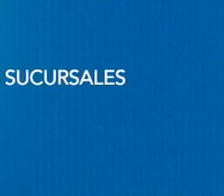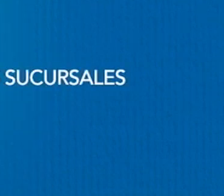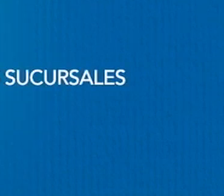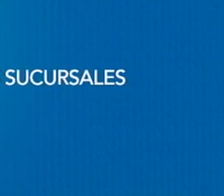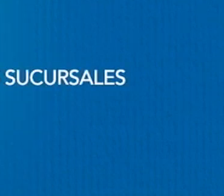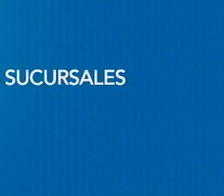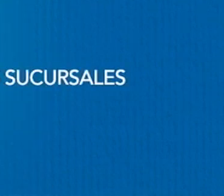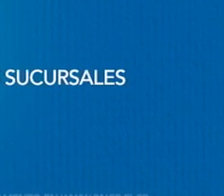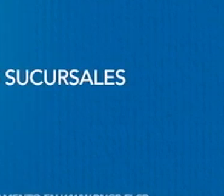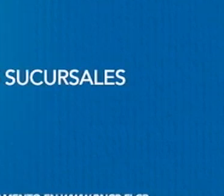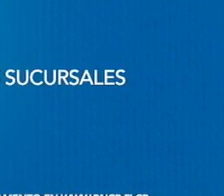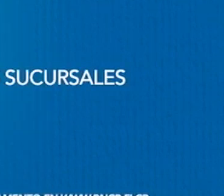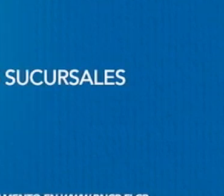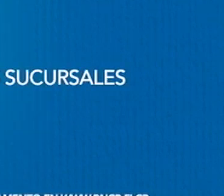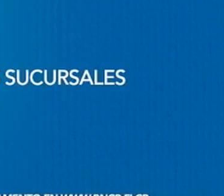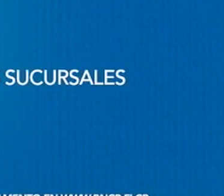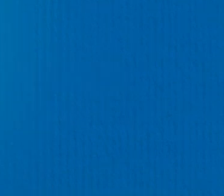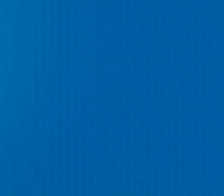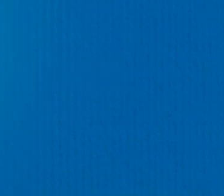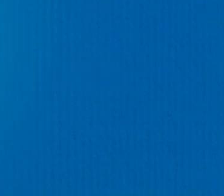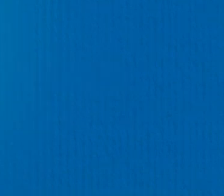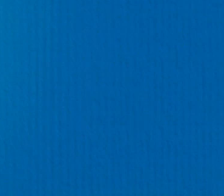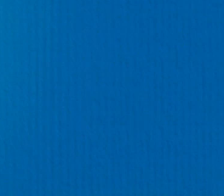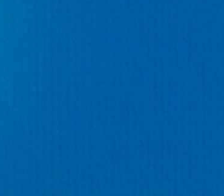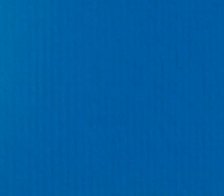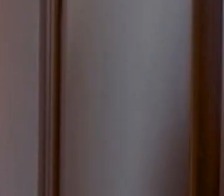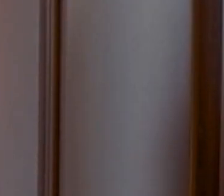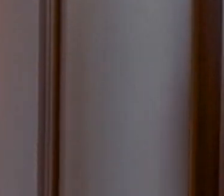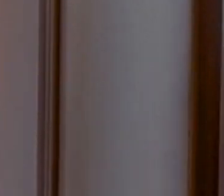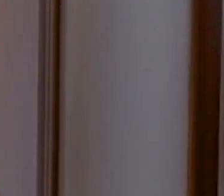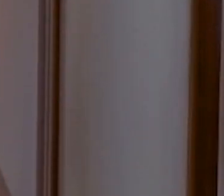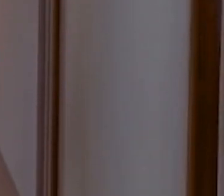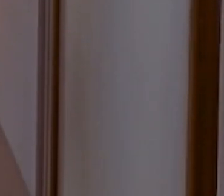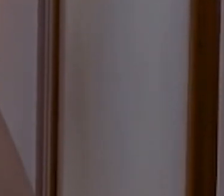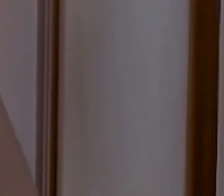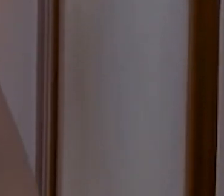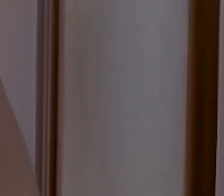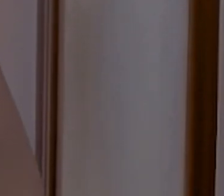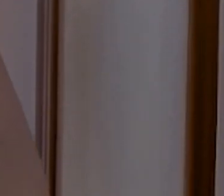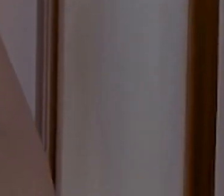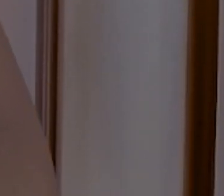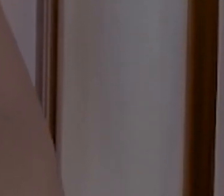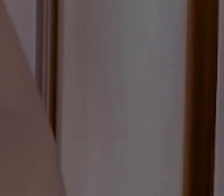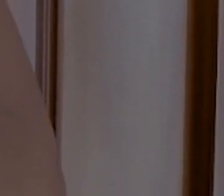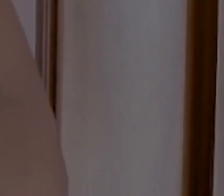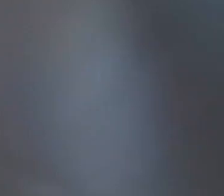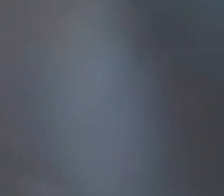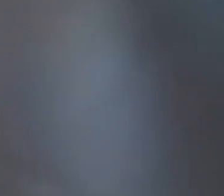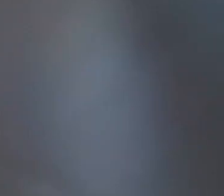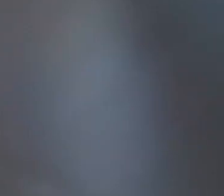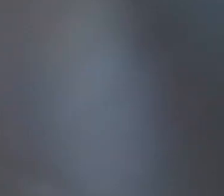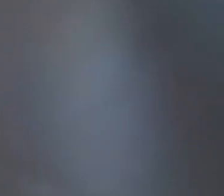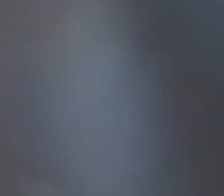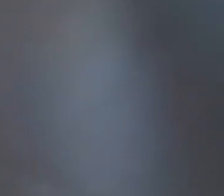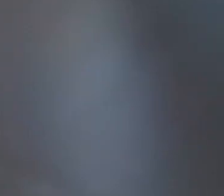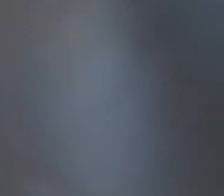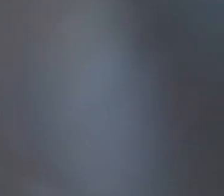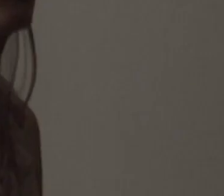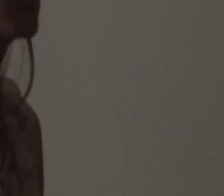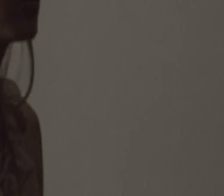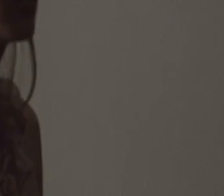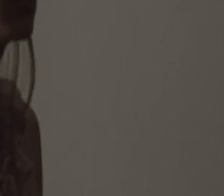Más que una tarjeta, tu BN Tarjeta de Crédito es una solución que te ofrece el producto de compra de saldos para que pagues menos al mes